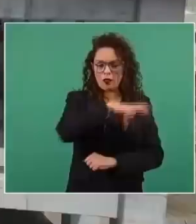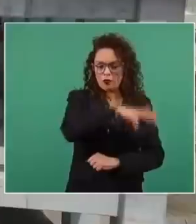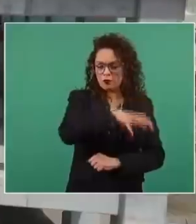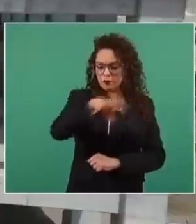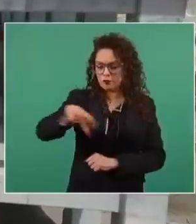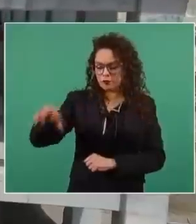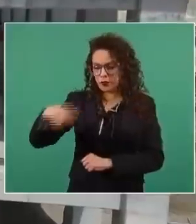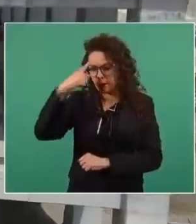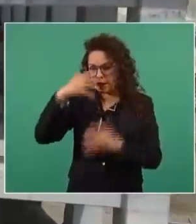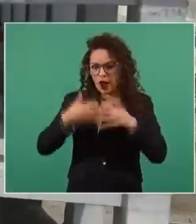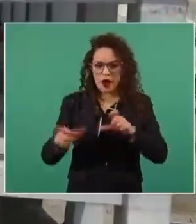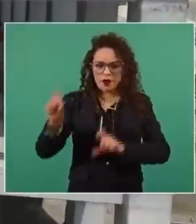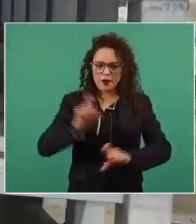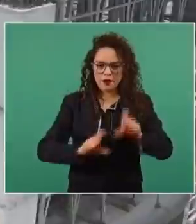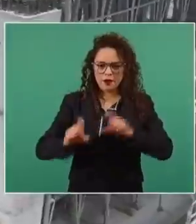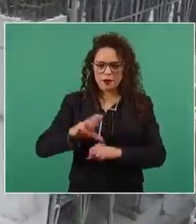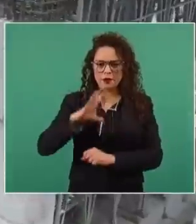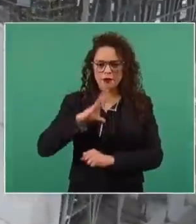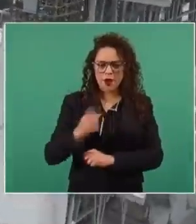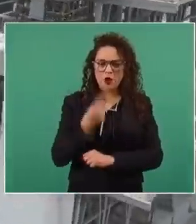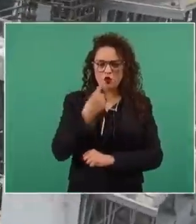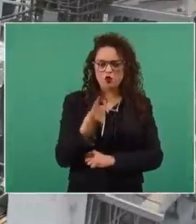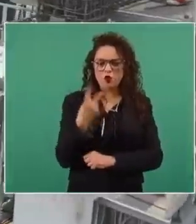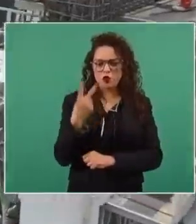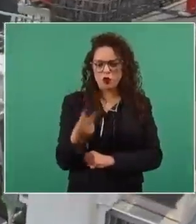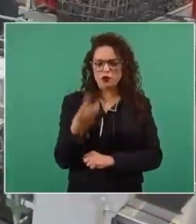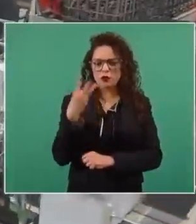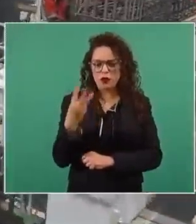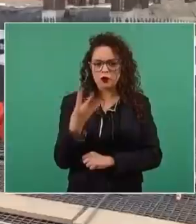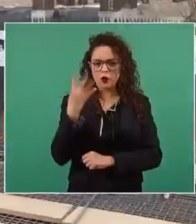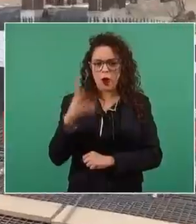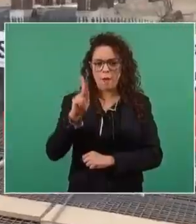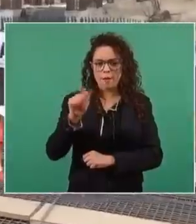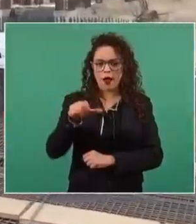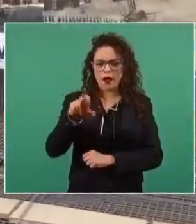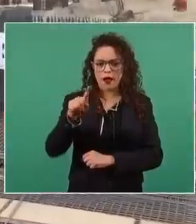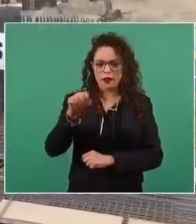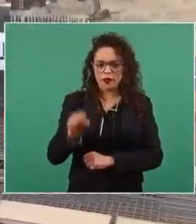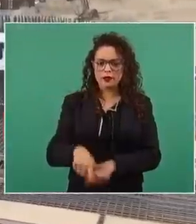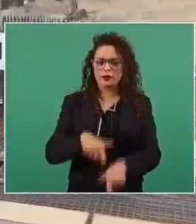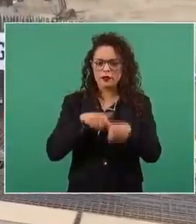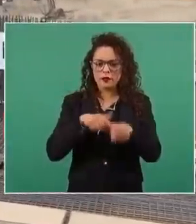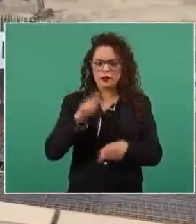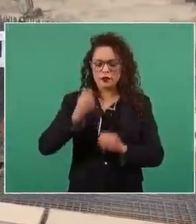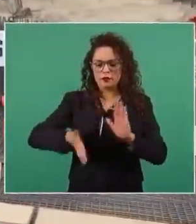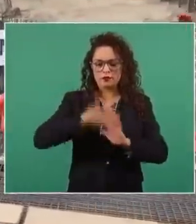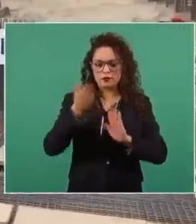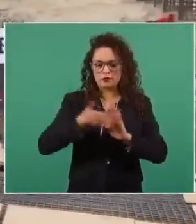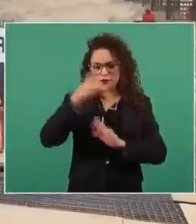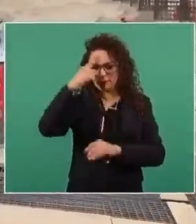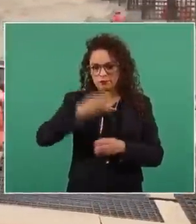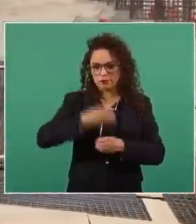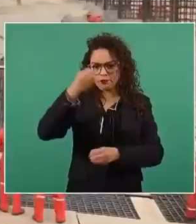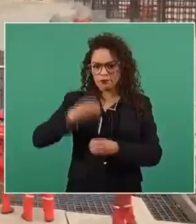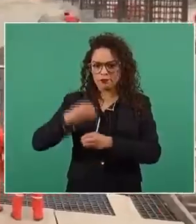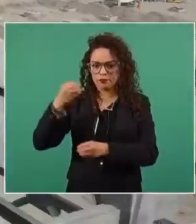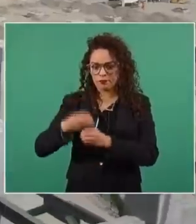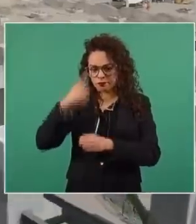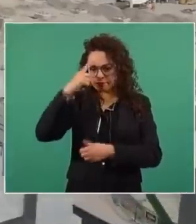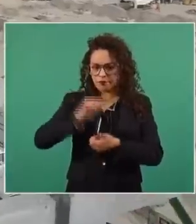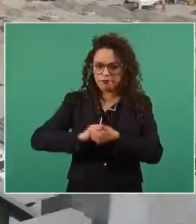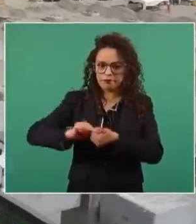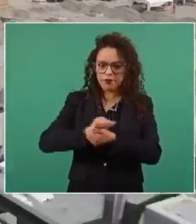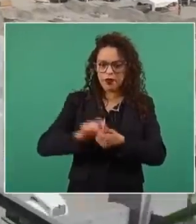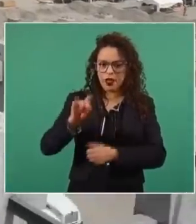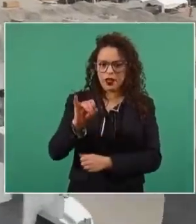plantas químicas que integra los paquetes 1, 2, 3 y 4, y se trabaja en las cimentaciones para los reactores de hidrotratamiento de diésel,